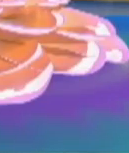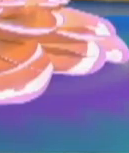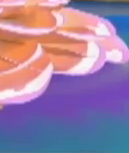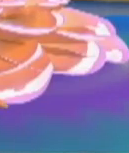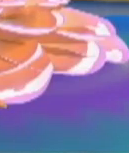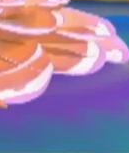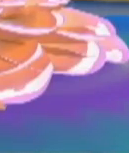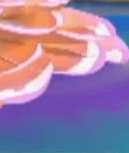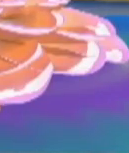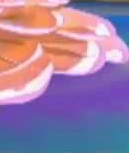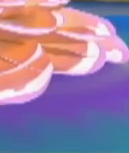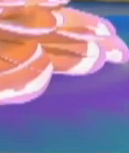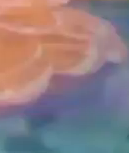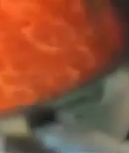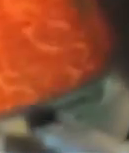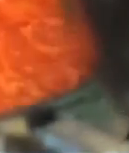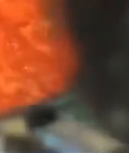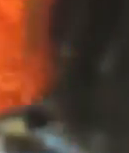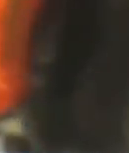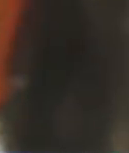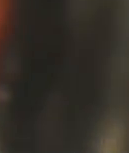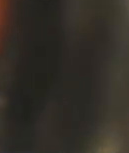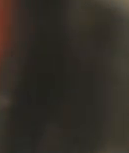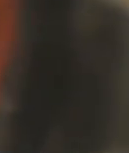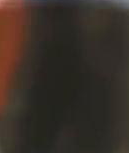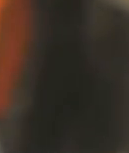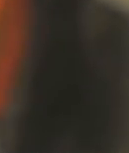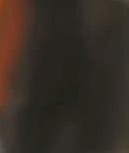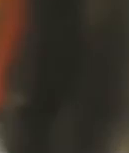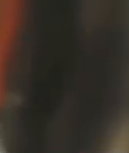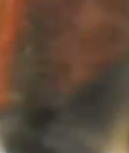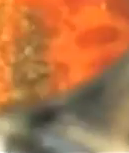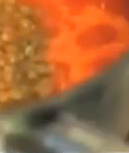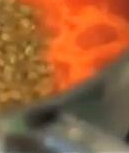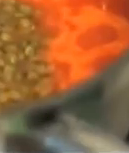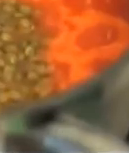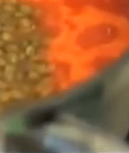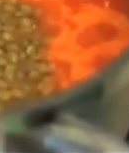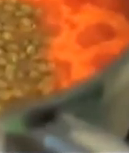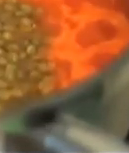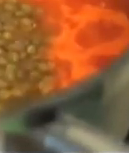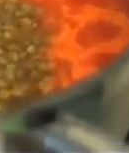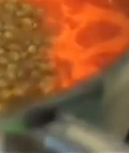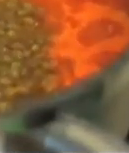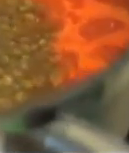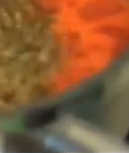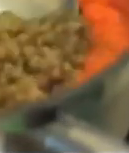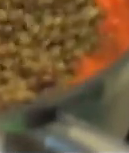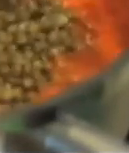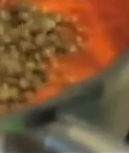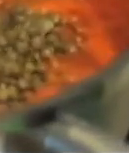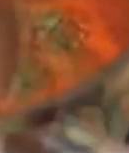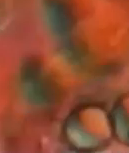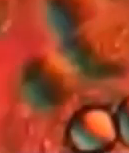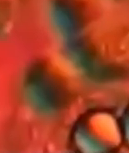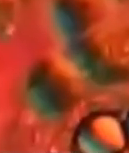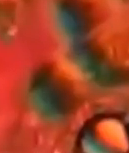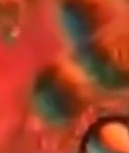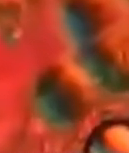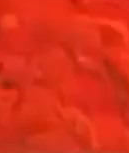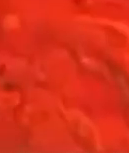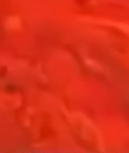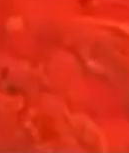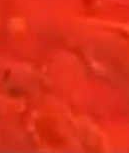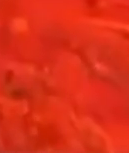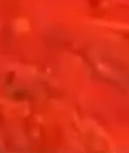mineral. Los alimentos ricos en hierro son las lentejas. Basta con una taza cocida al día para que nuestro cuerpo tenga un funcionamiento adecuado. El hierro